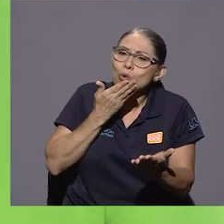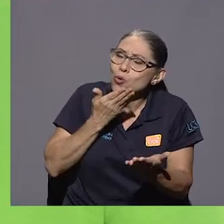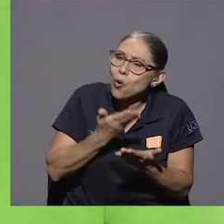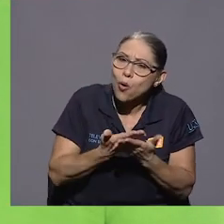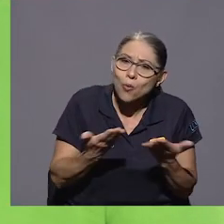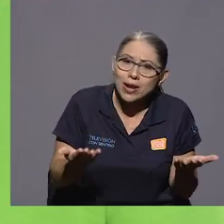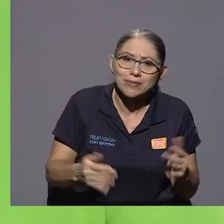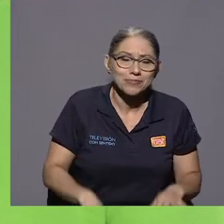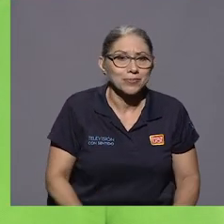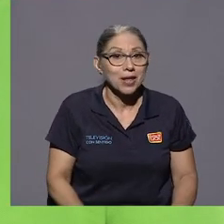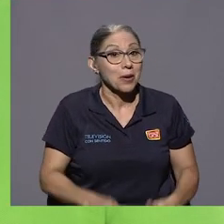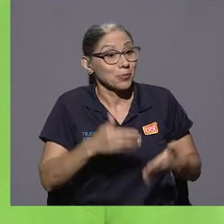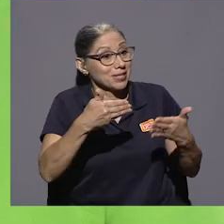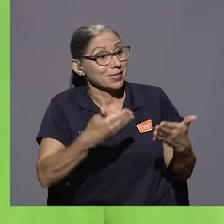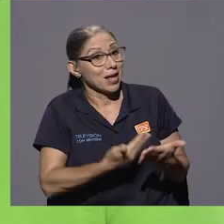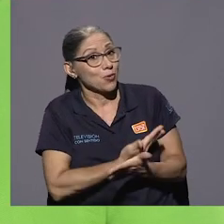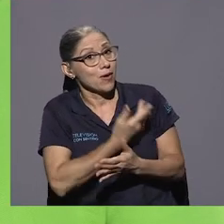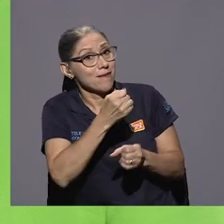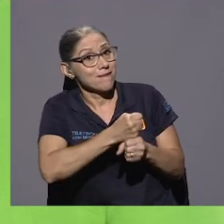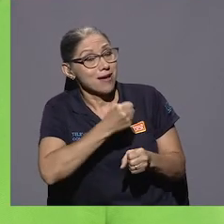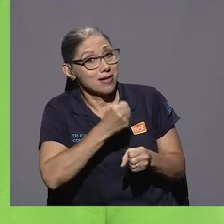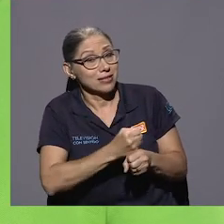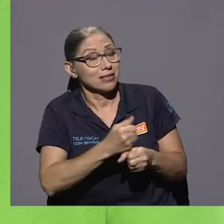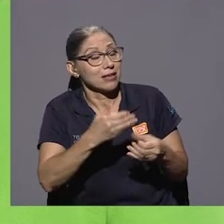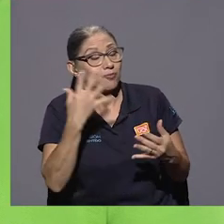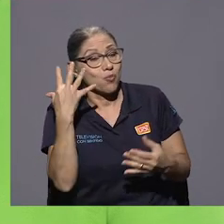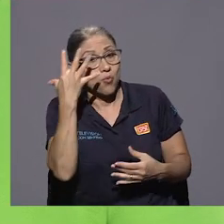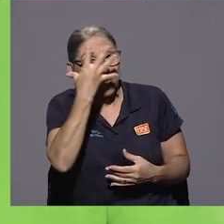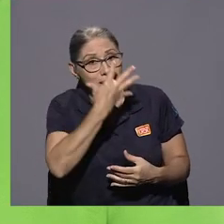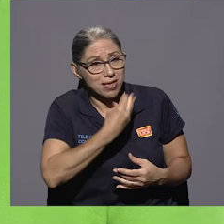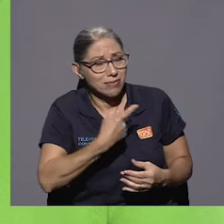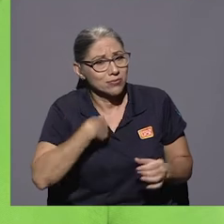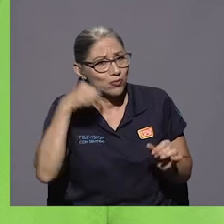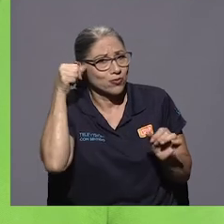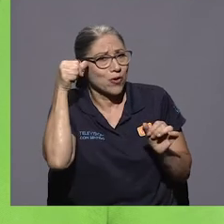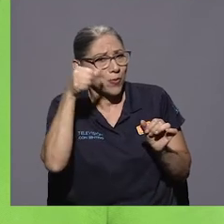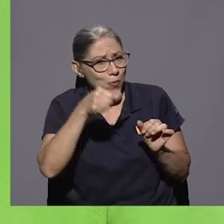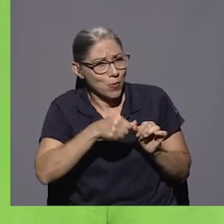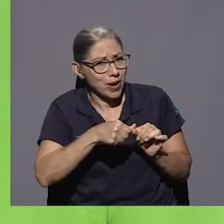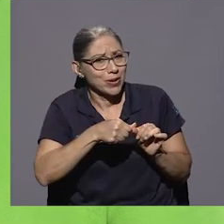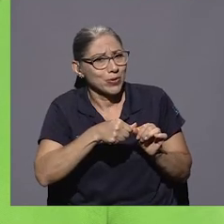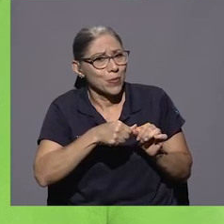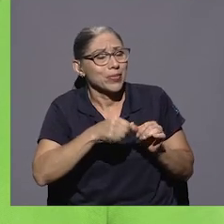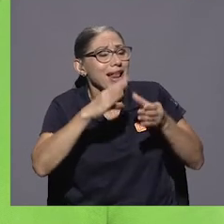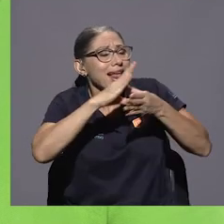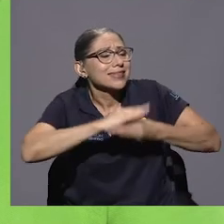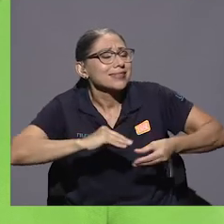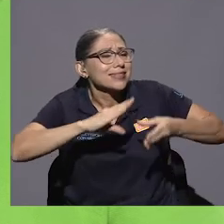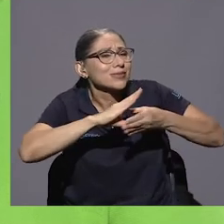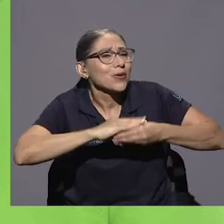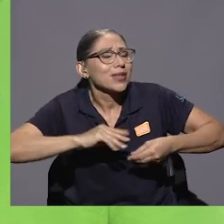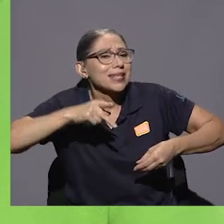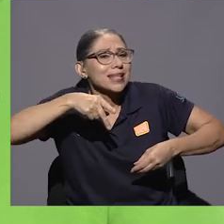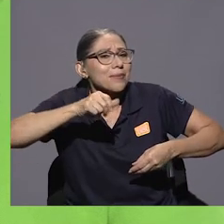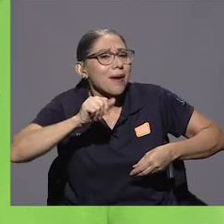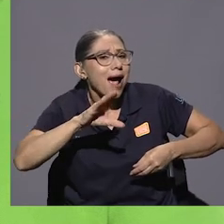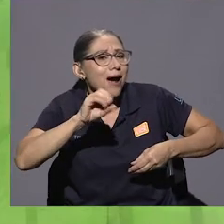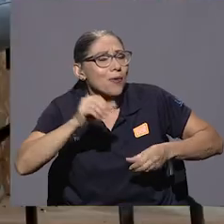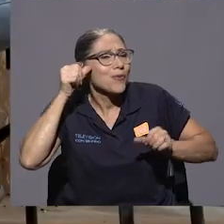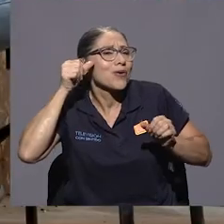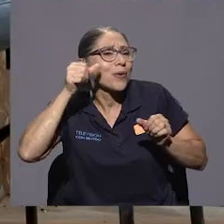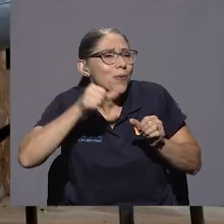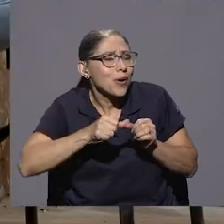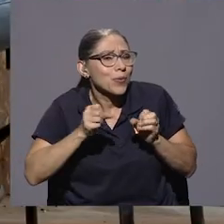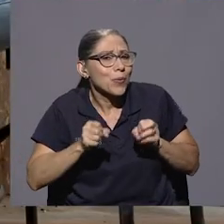Pues esa nueva faceta es una faceta muy linda. Yo recuerdo las historias de Paco, recuerdo la oportunidad que